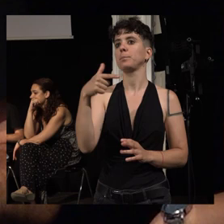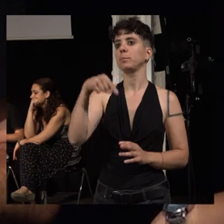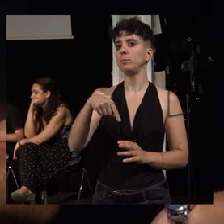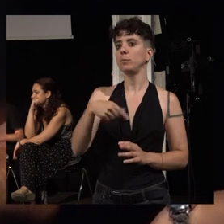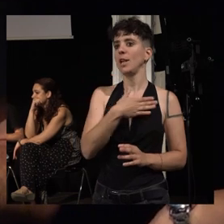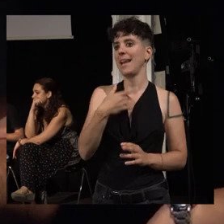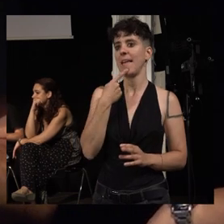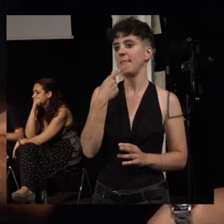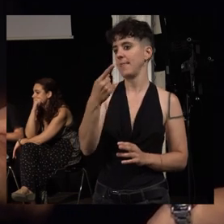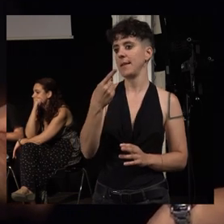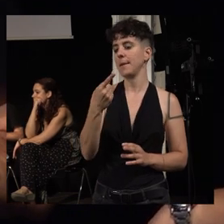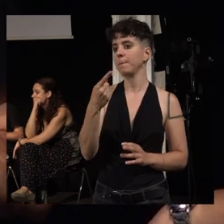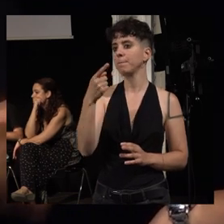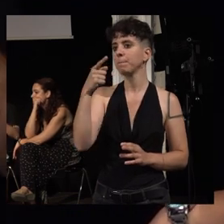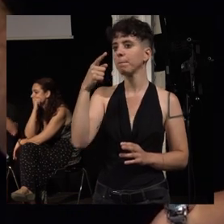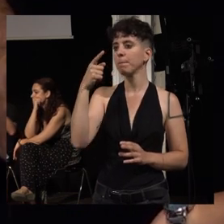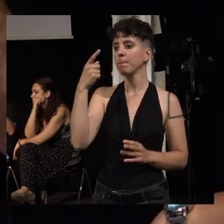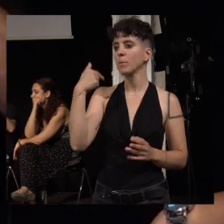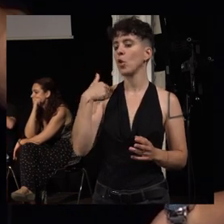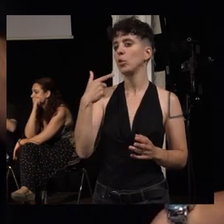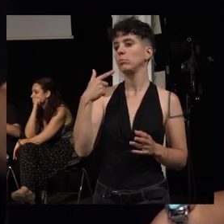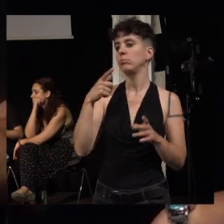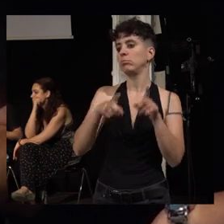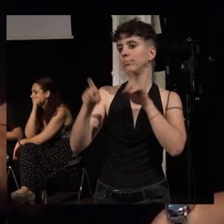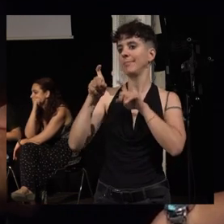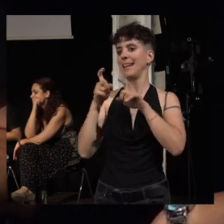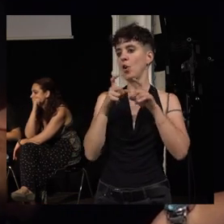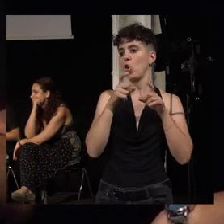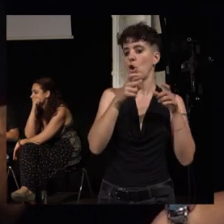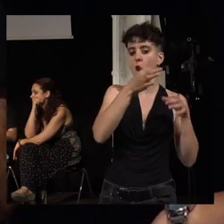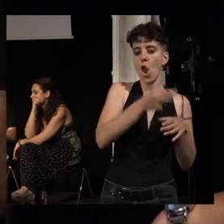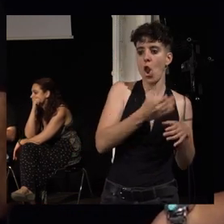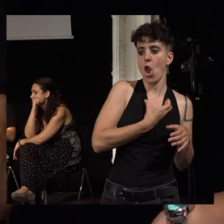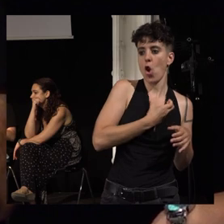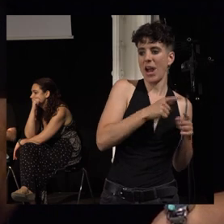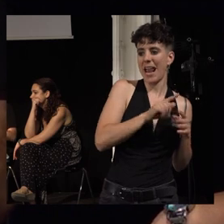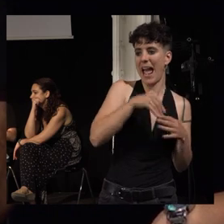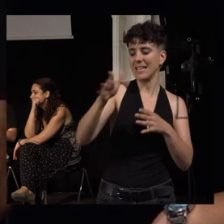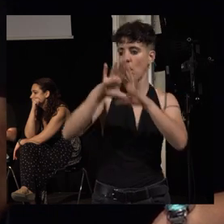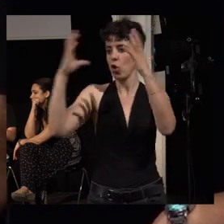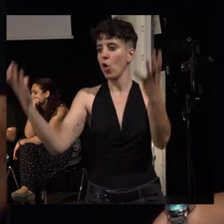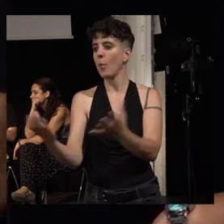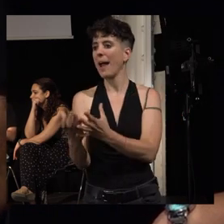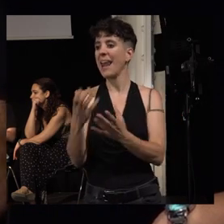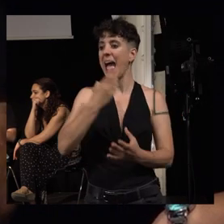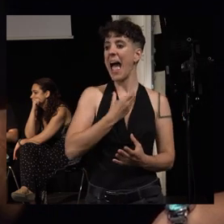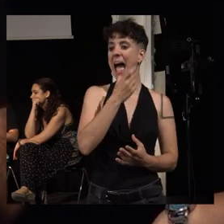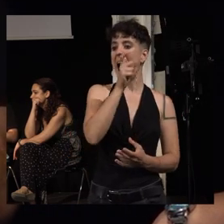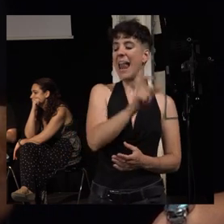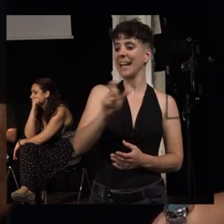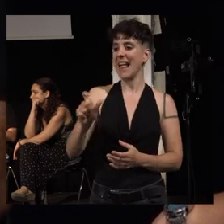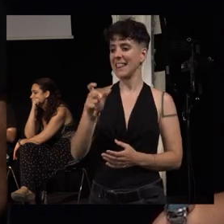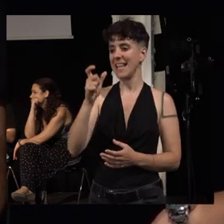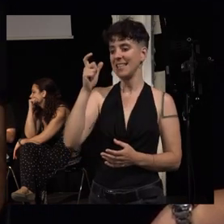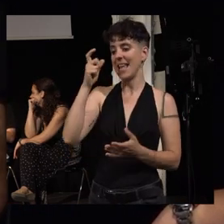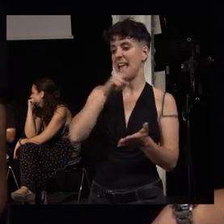dejar constancia de lo que pensaban, voy a ir un poco de lo local a lo global, de lo que pensaban alcaldes de diferentes pueblos de Galicia cuando se iba a anunciar que